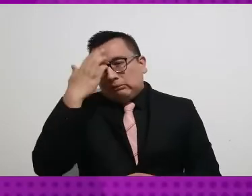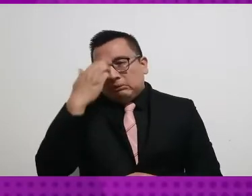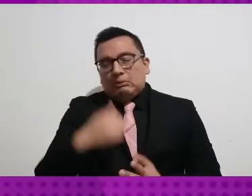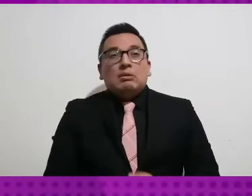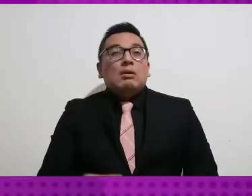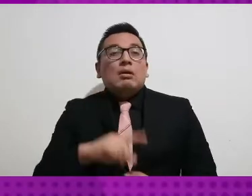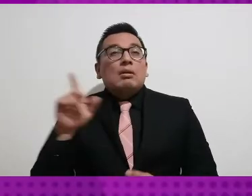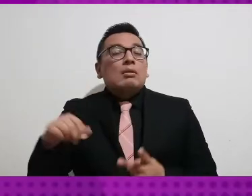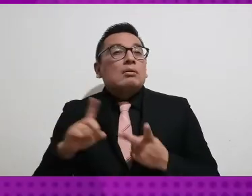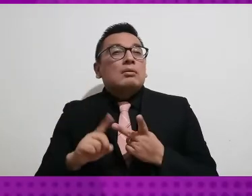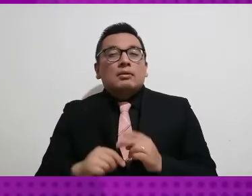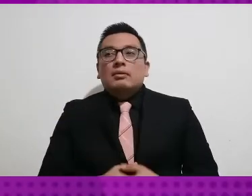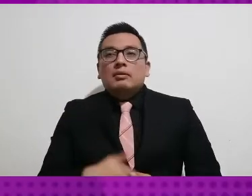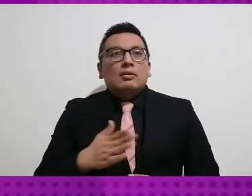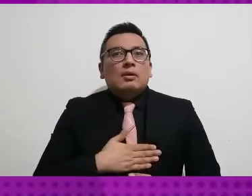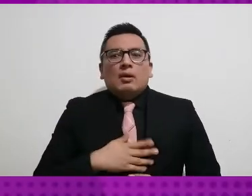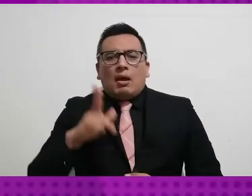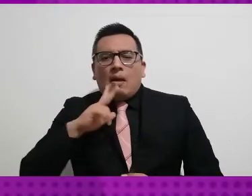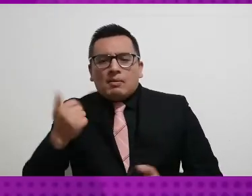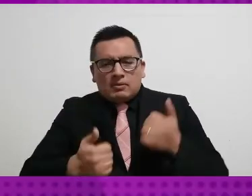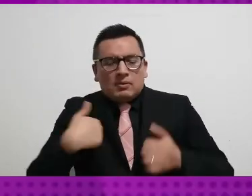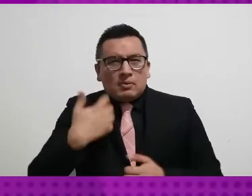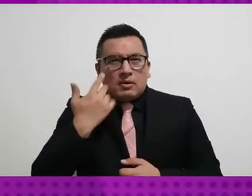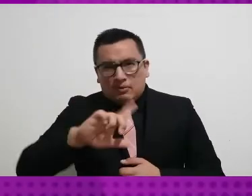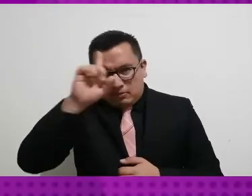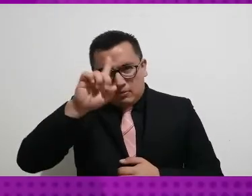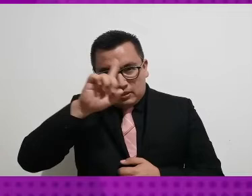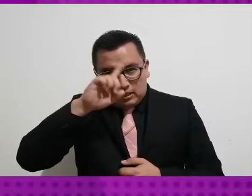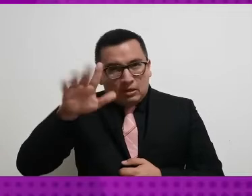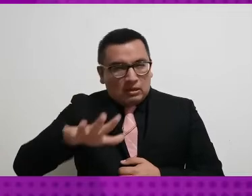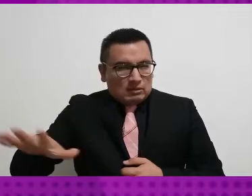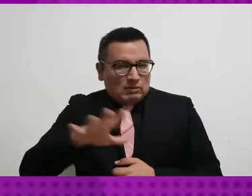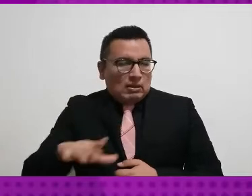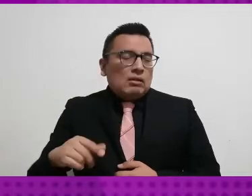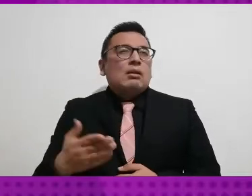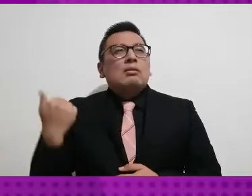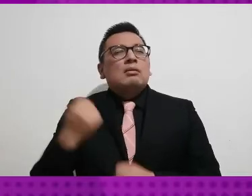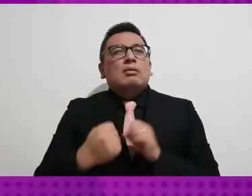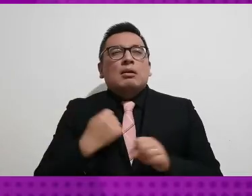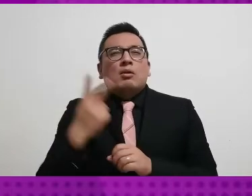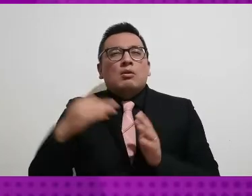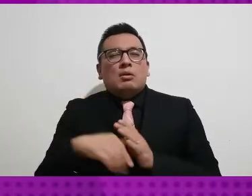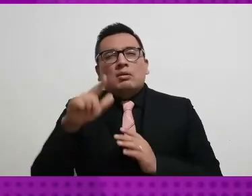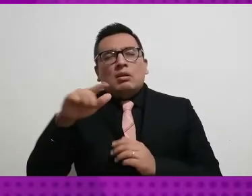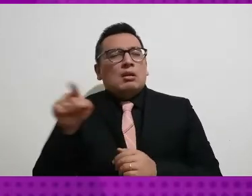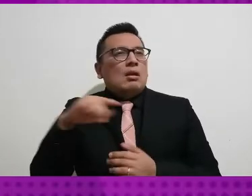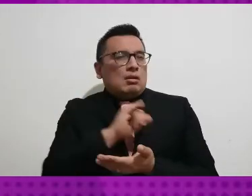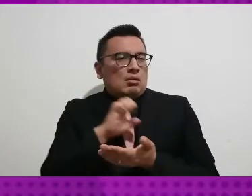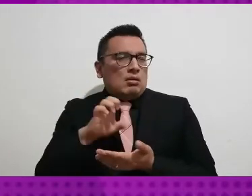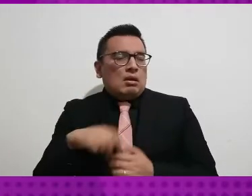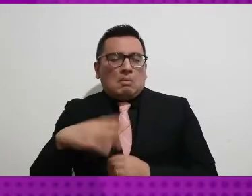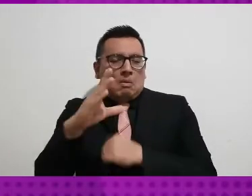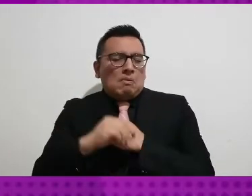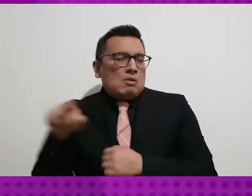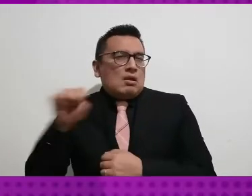vi. Luego, posteriormente, empiezo a concursar para ser consejero municipal. En 2017, el Instituto Electoral de Coahuila me permite